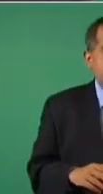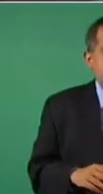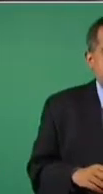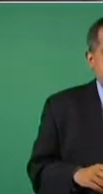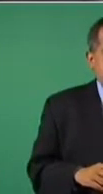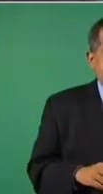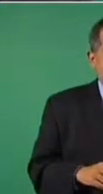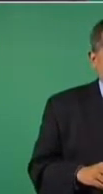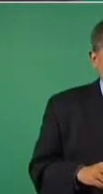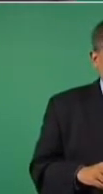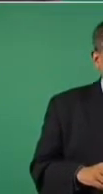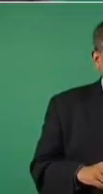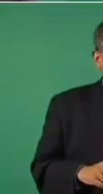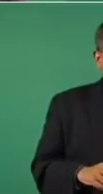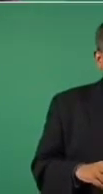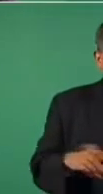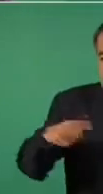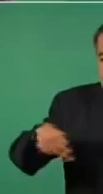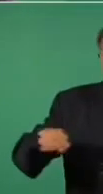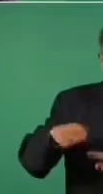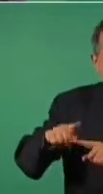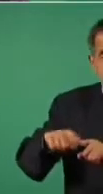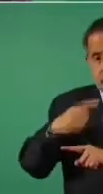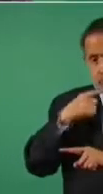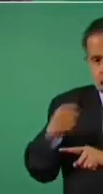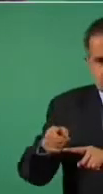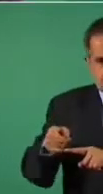se tiene semáforo